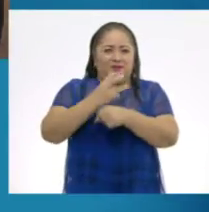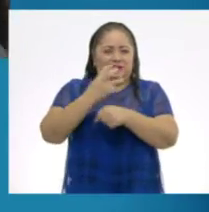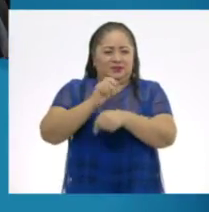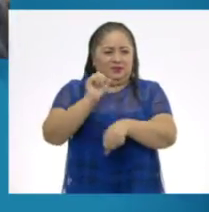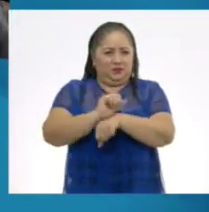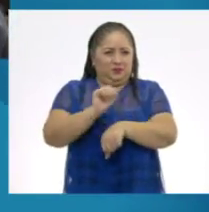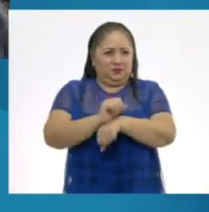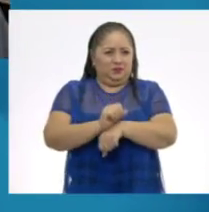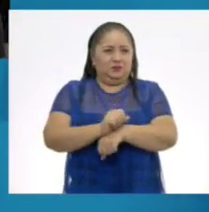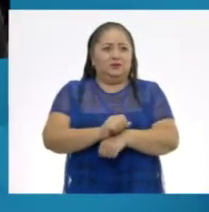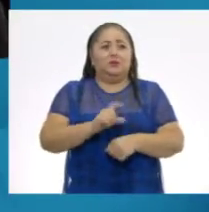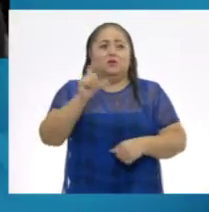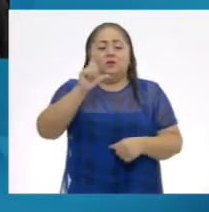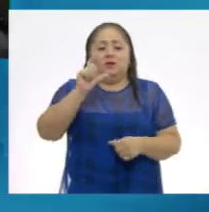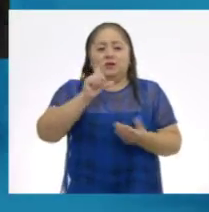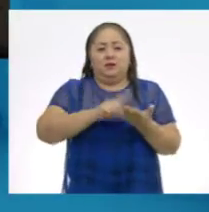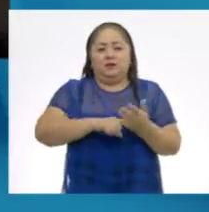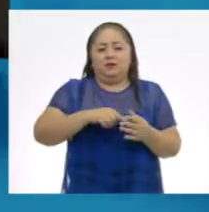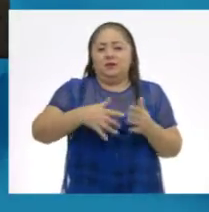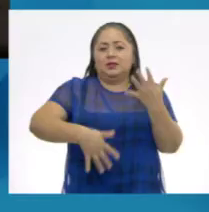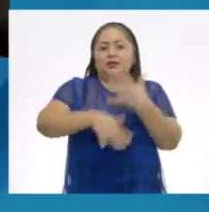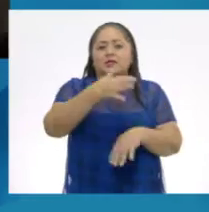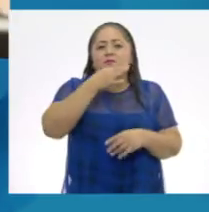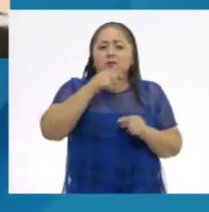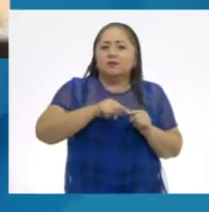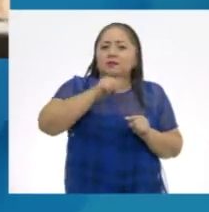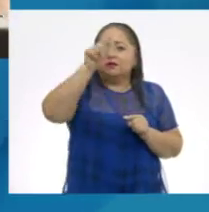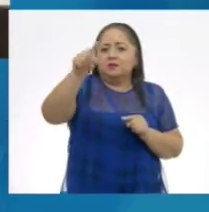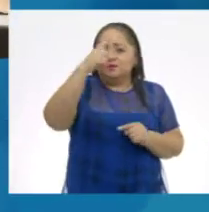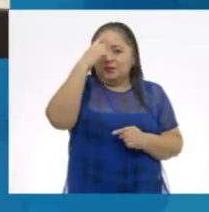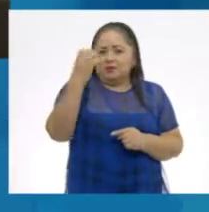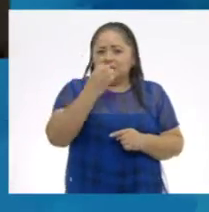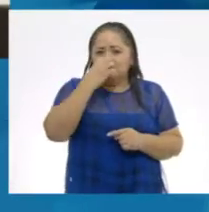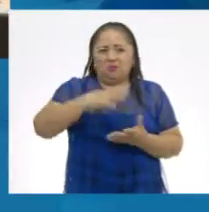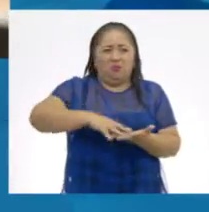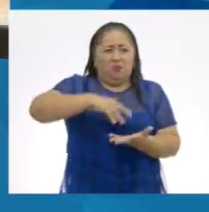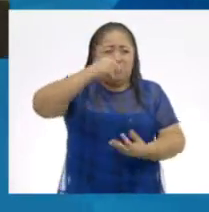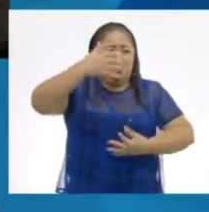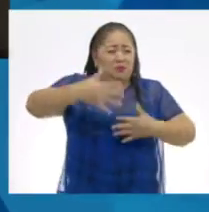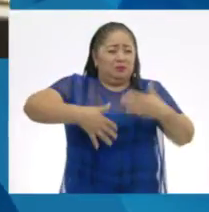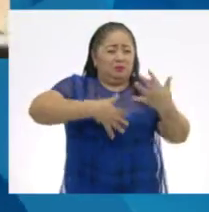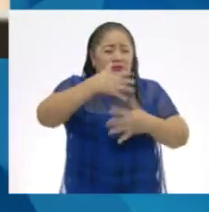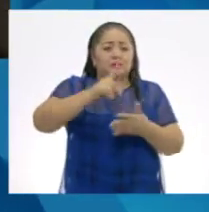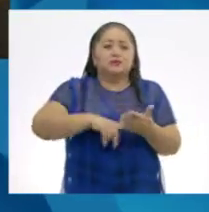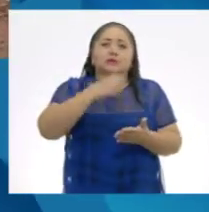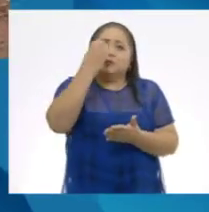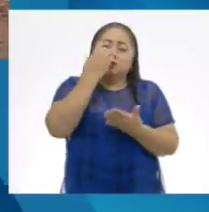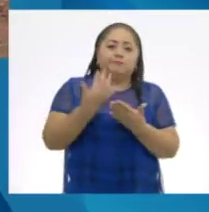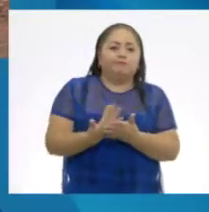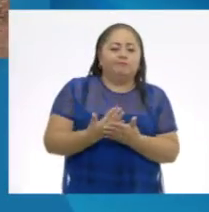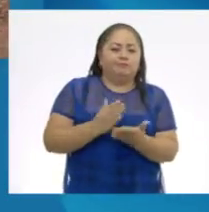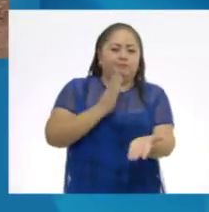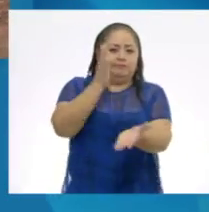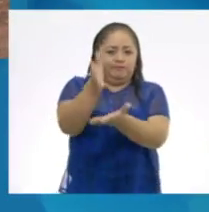secundaria. Al final del trayecto de 15 minutos entre brechas y polvo, la escuela los espera.